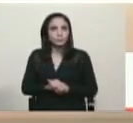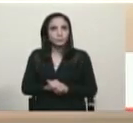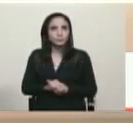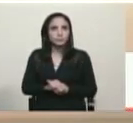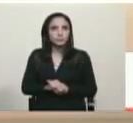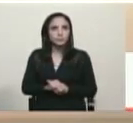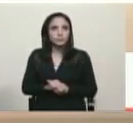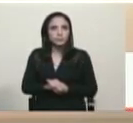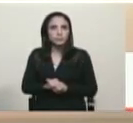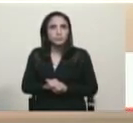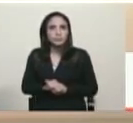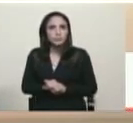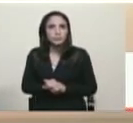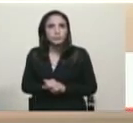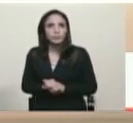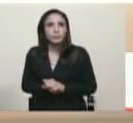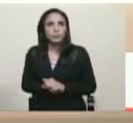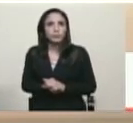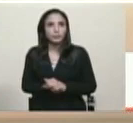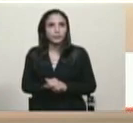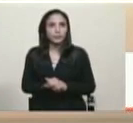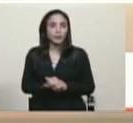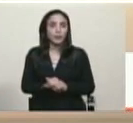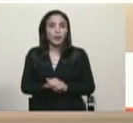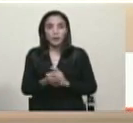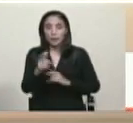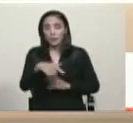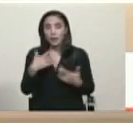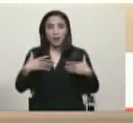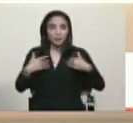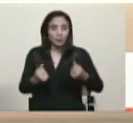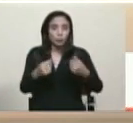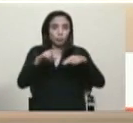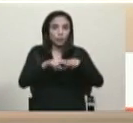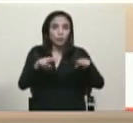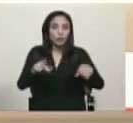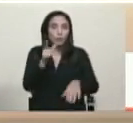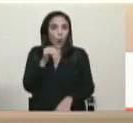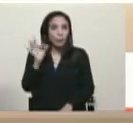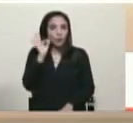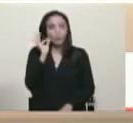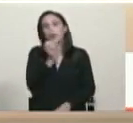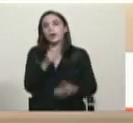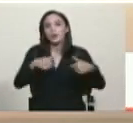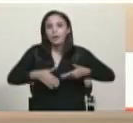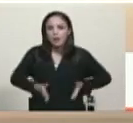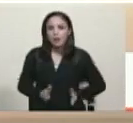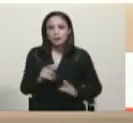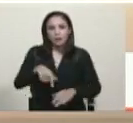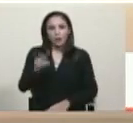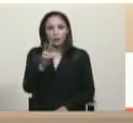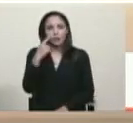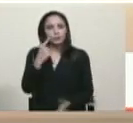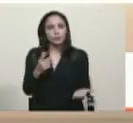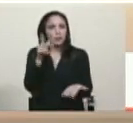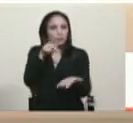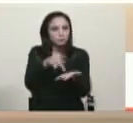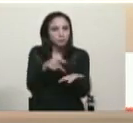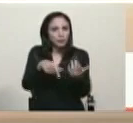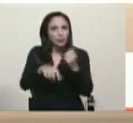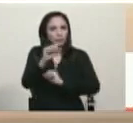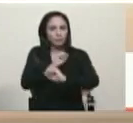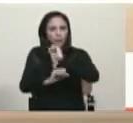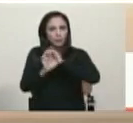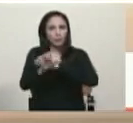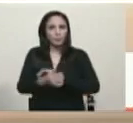qué repercute? En la salud de nuestros niños y niñas que nacen en Venezuela, que van a nacer en Venezuela. En